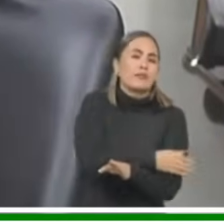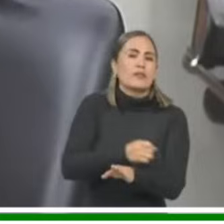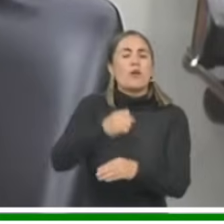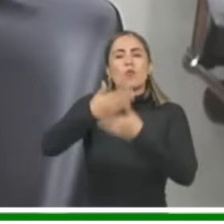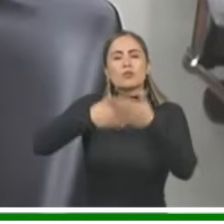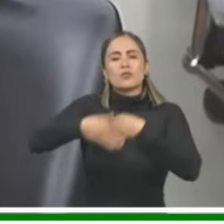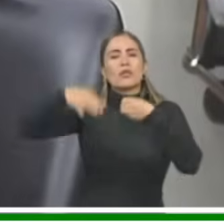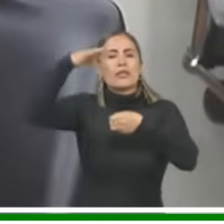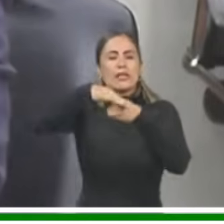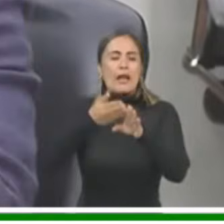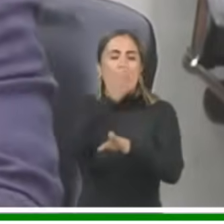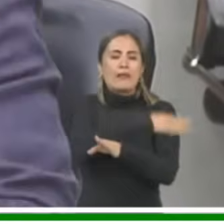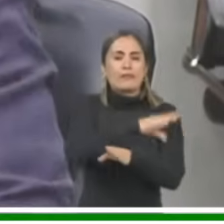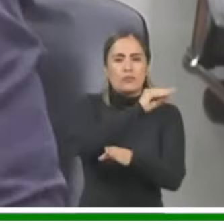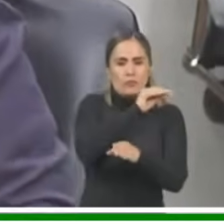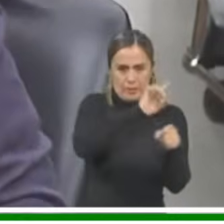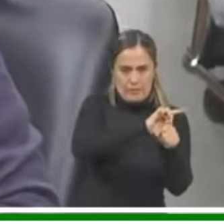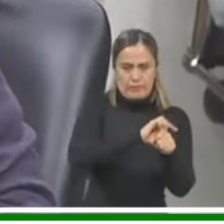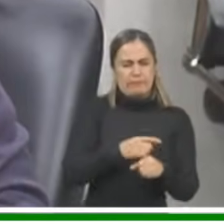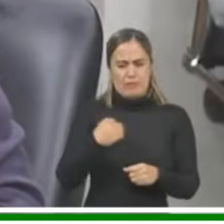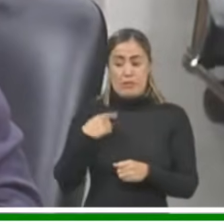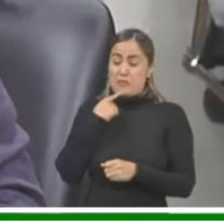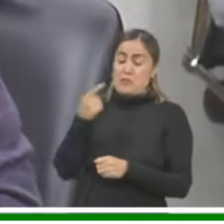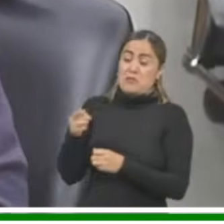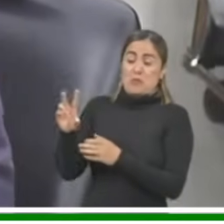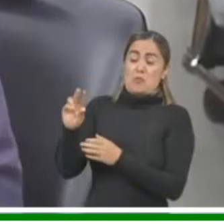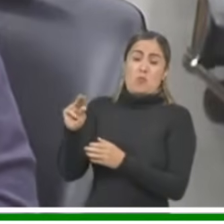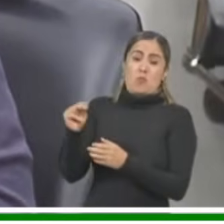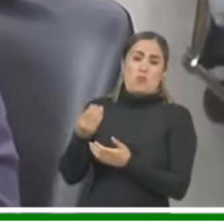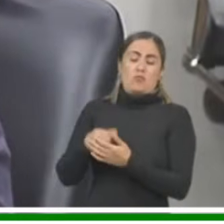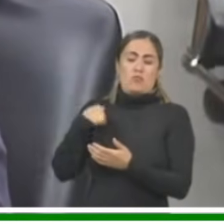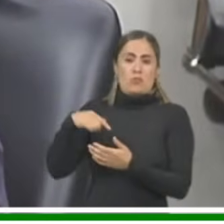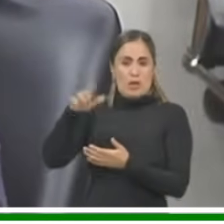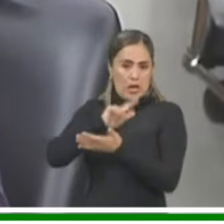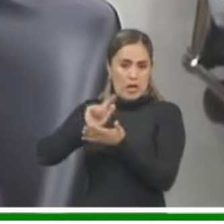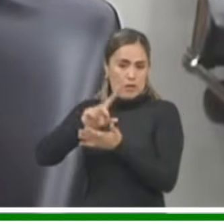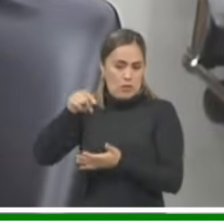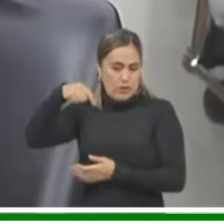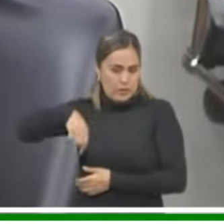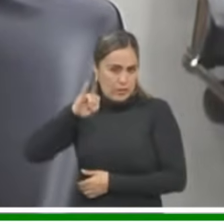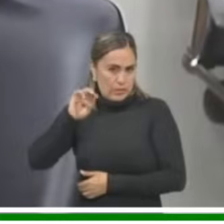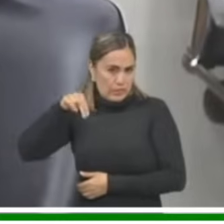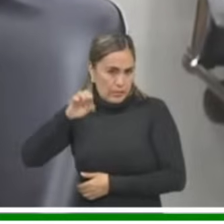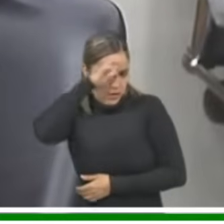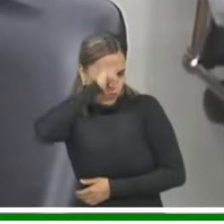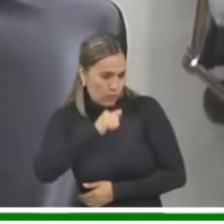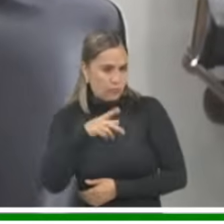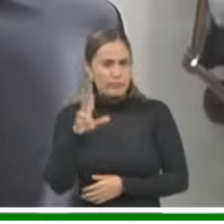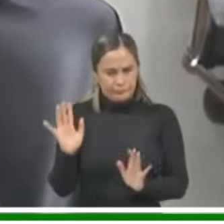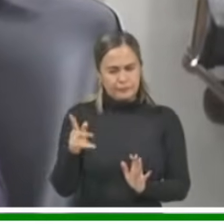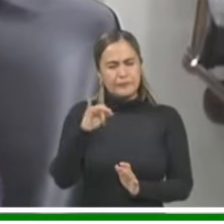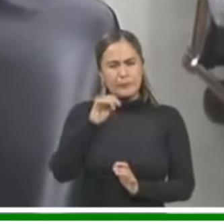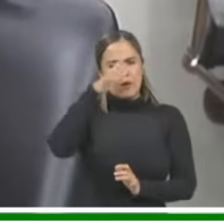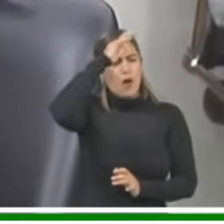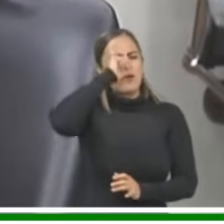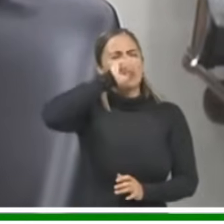seguramente me contestará el representante: es que no es una ley, es un acuerdo del INE, sí. Pero este acuerdo del INE pretende restringir derechos,